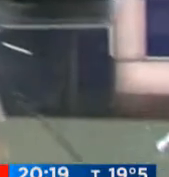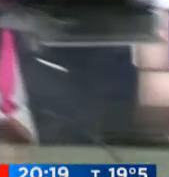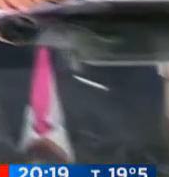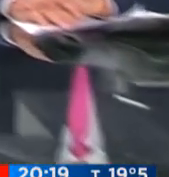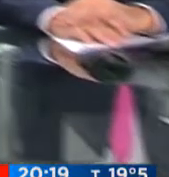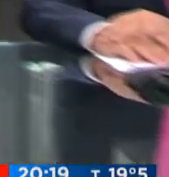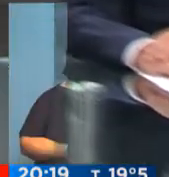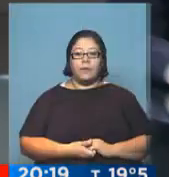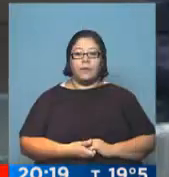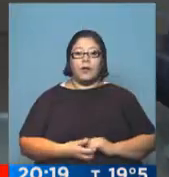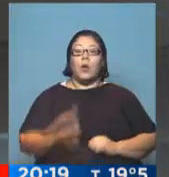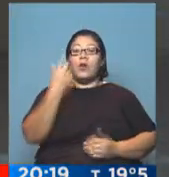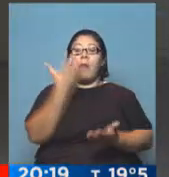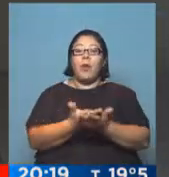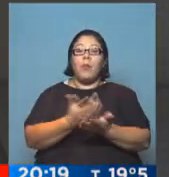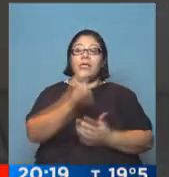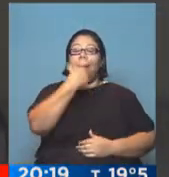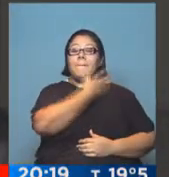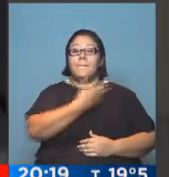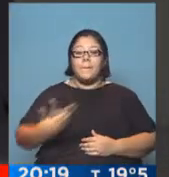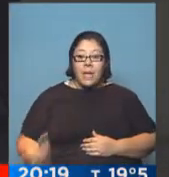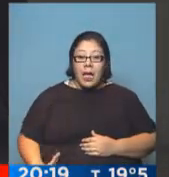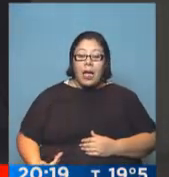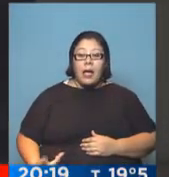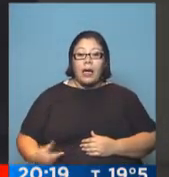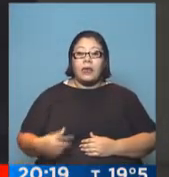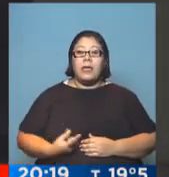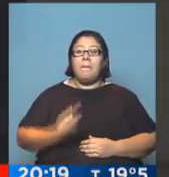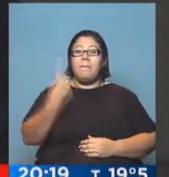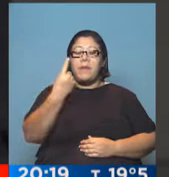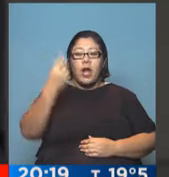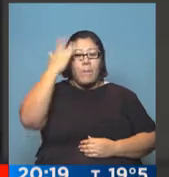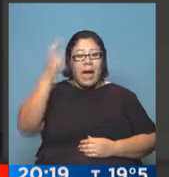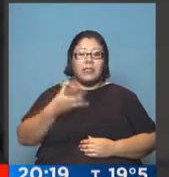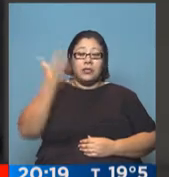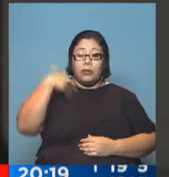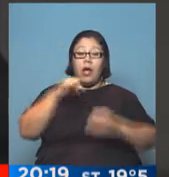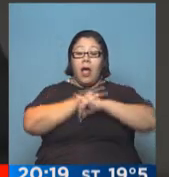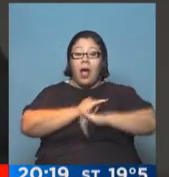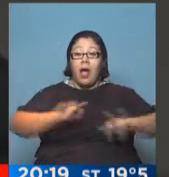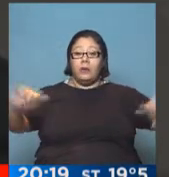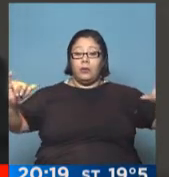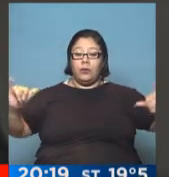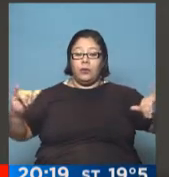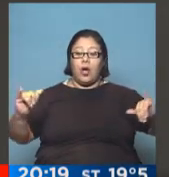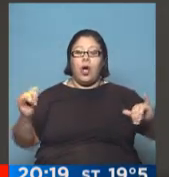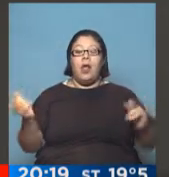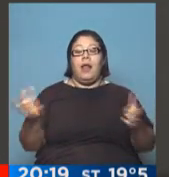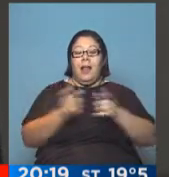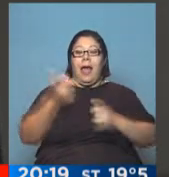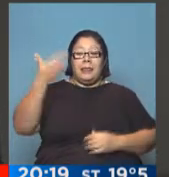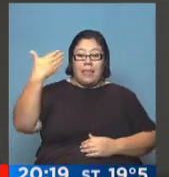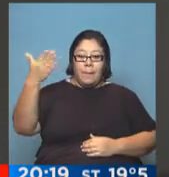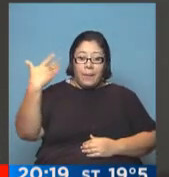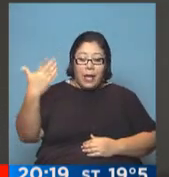una de las propuestas del presente mauricio macri se anunciadas el 1º de marzo ante la asamblea y en el inicio de las sesiones ordinarias fue